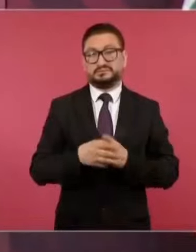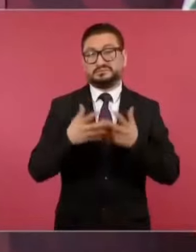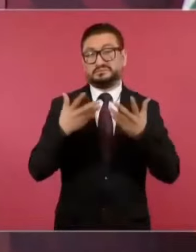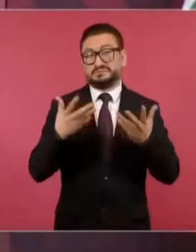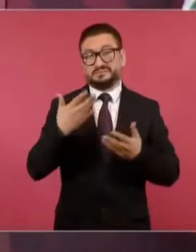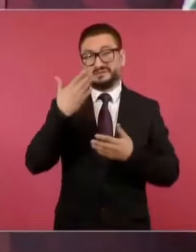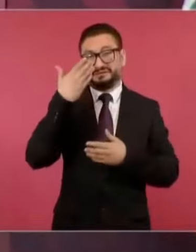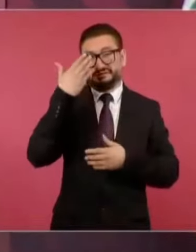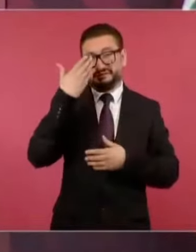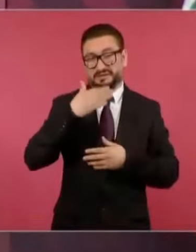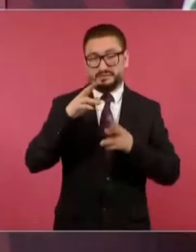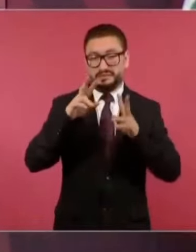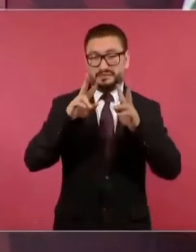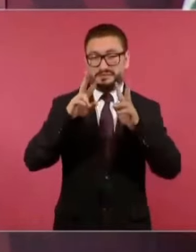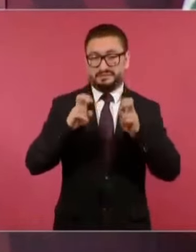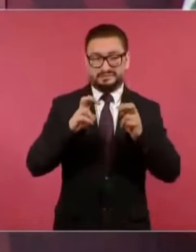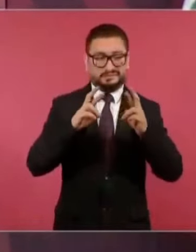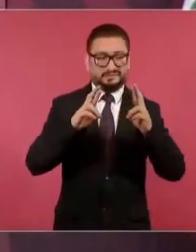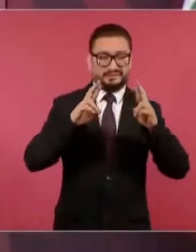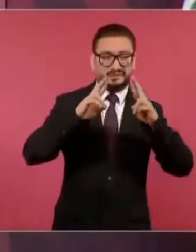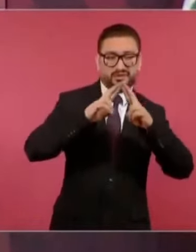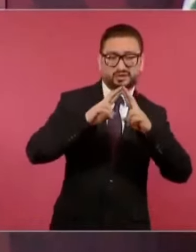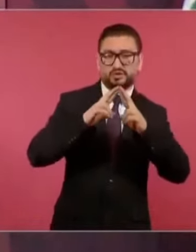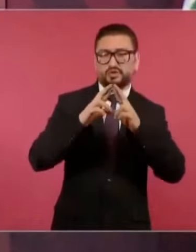anticristiana y antirreligiosa